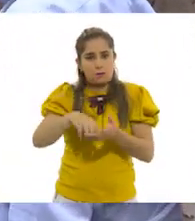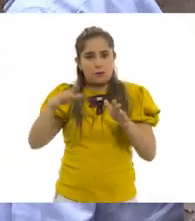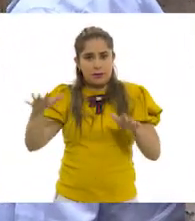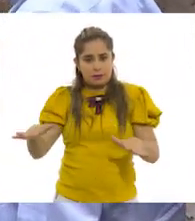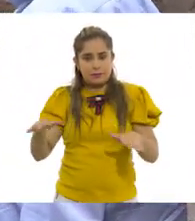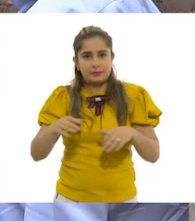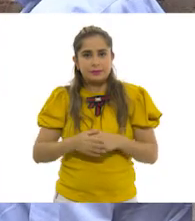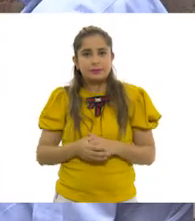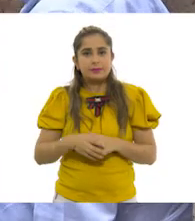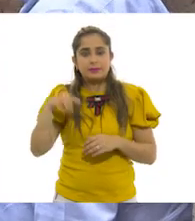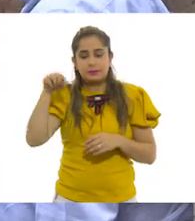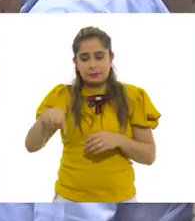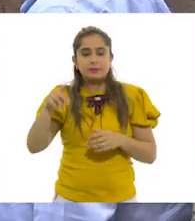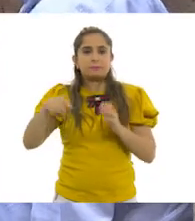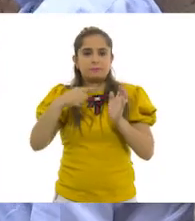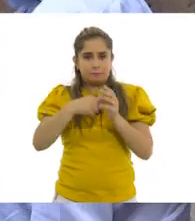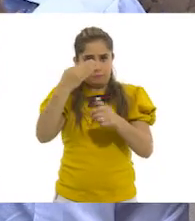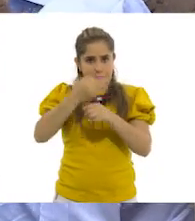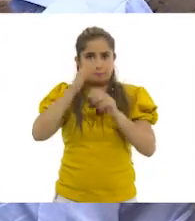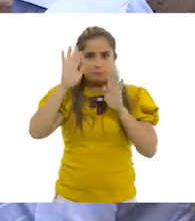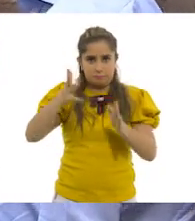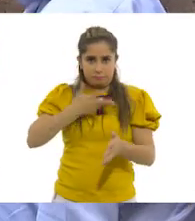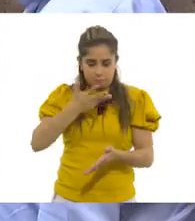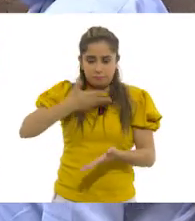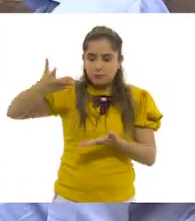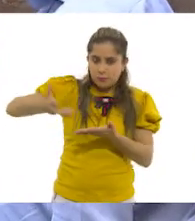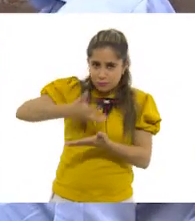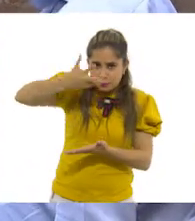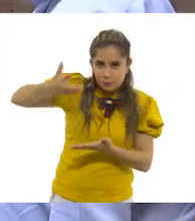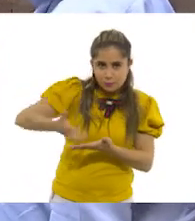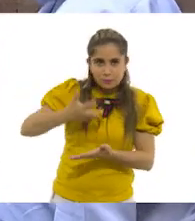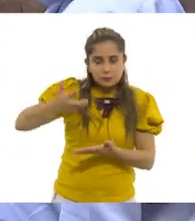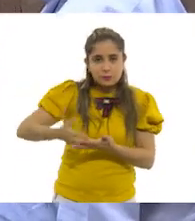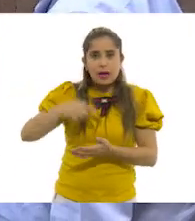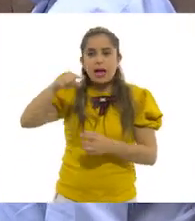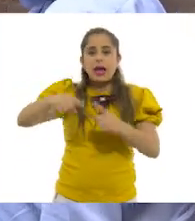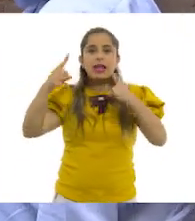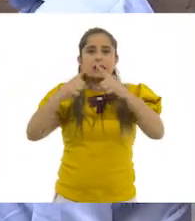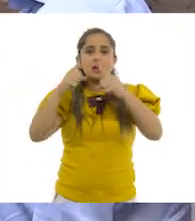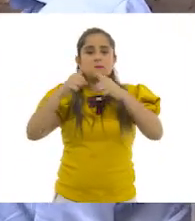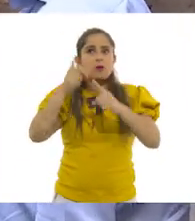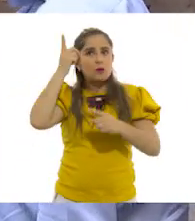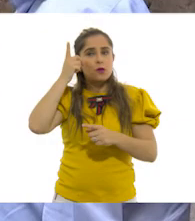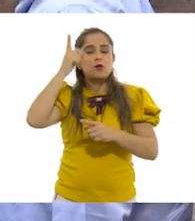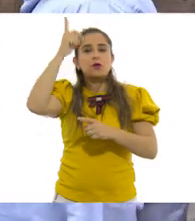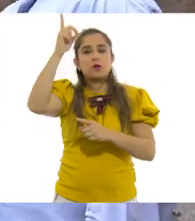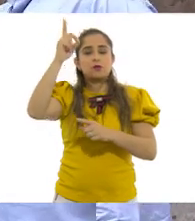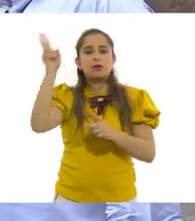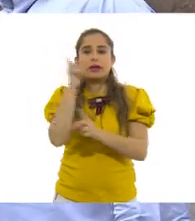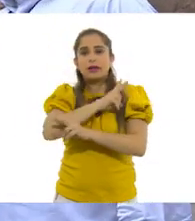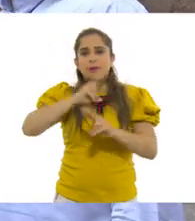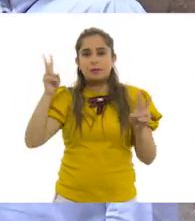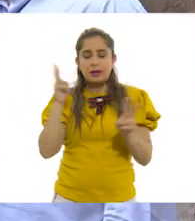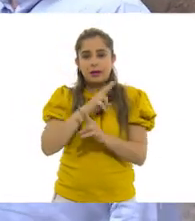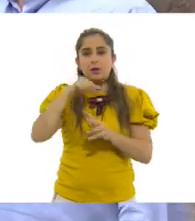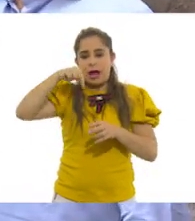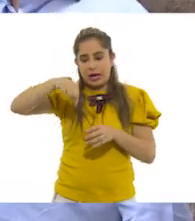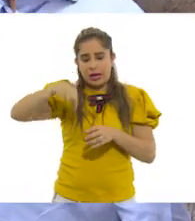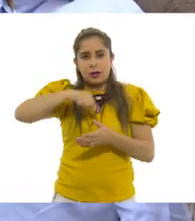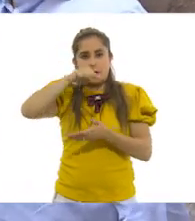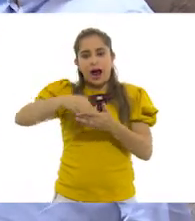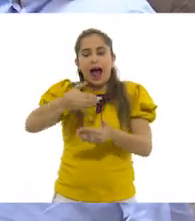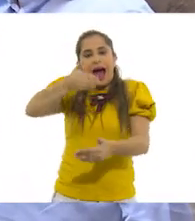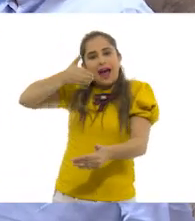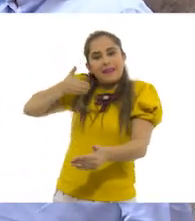estamos en un área de excavación. Estamos en la parte de atrás del templo del dios del viento, de Ejecatl. Esta sería como la parte, sí, esta es la